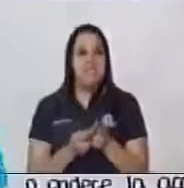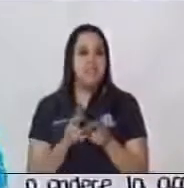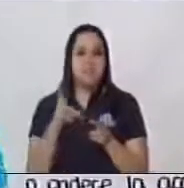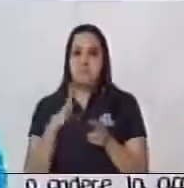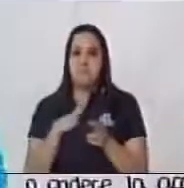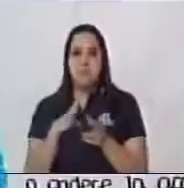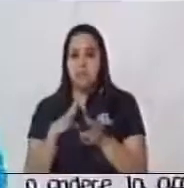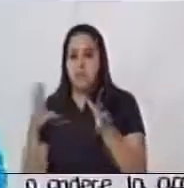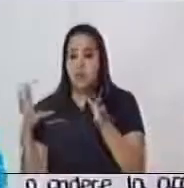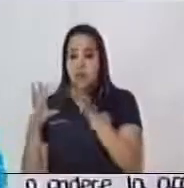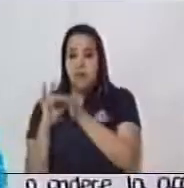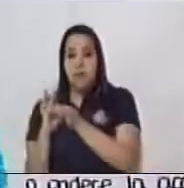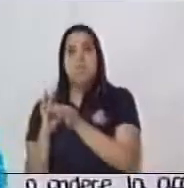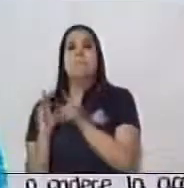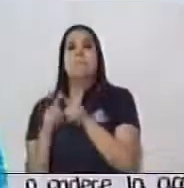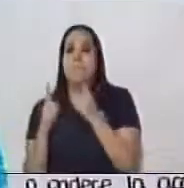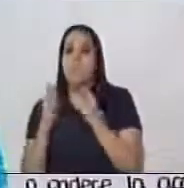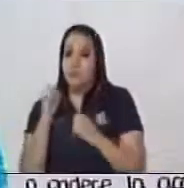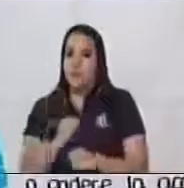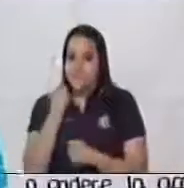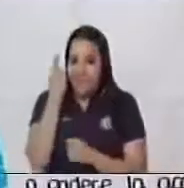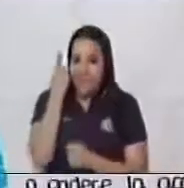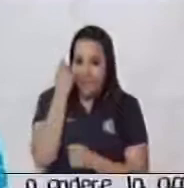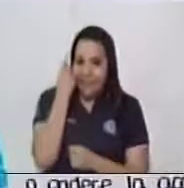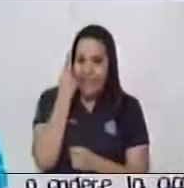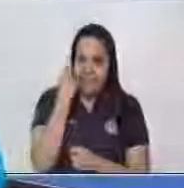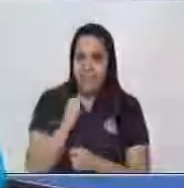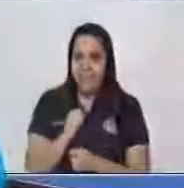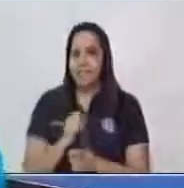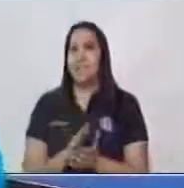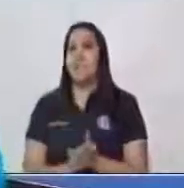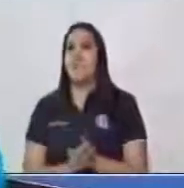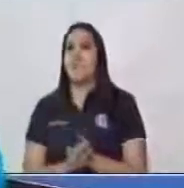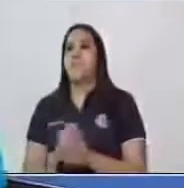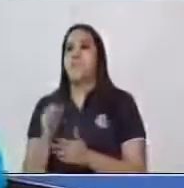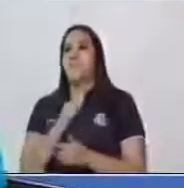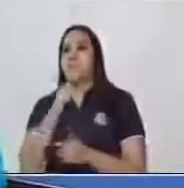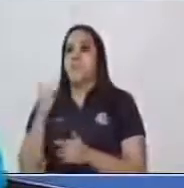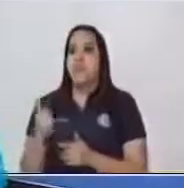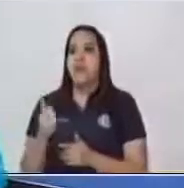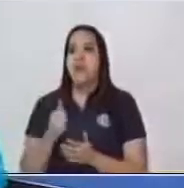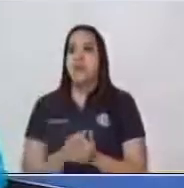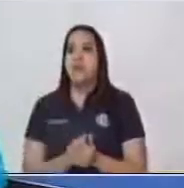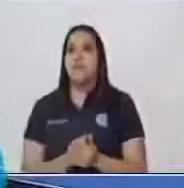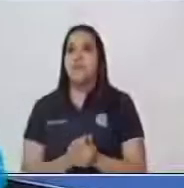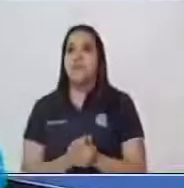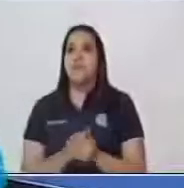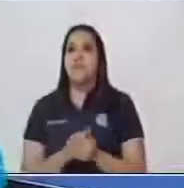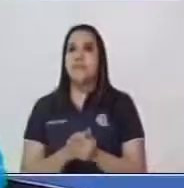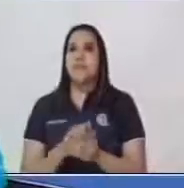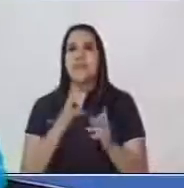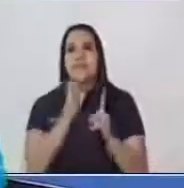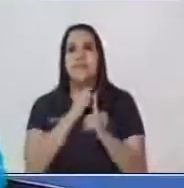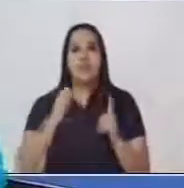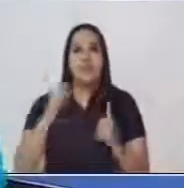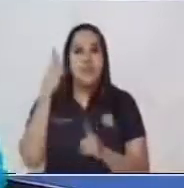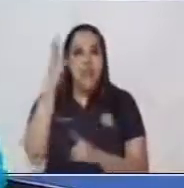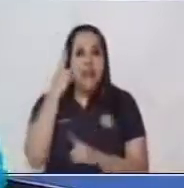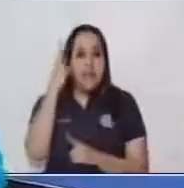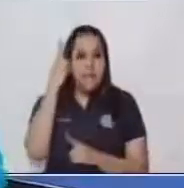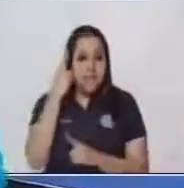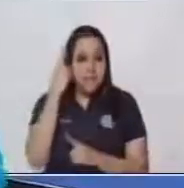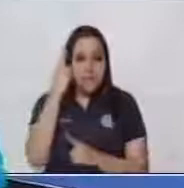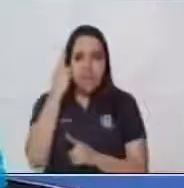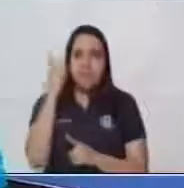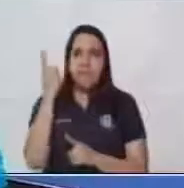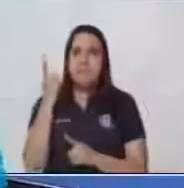pero transmite el mensaje. Luego están, dentro de las predicativas, las oraciones reflexivas,